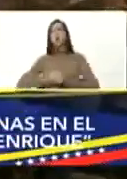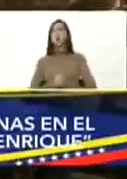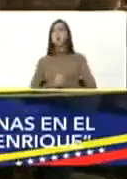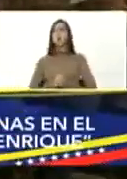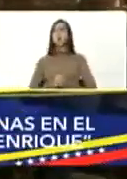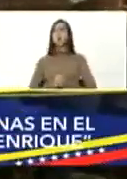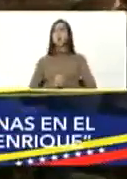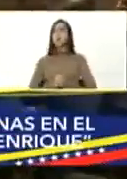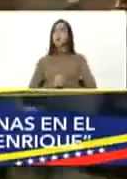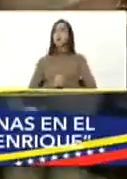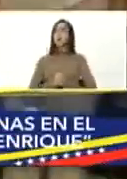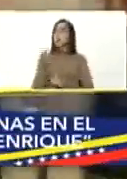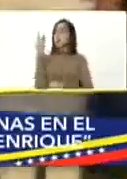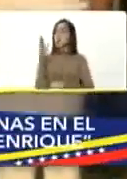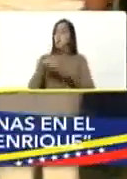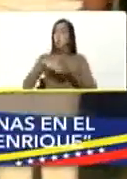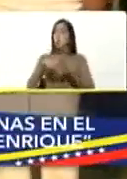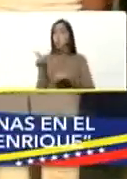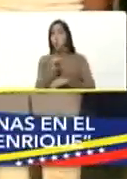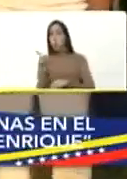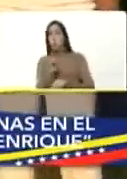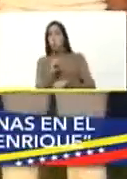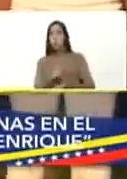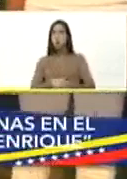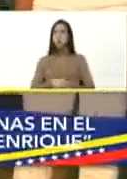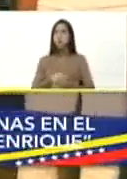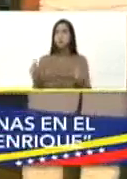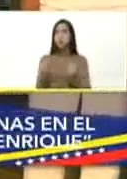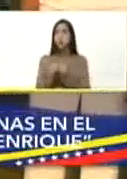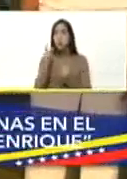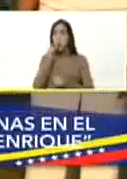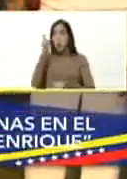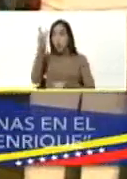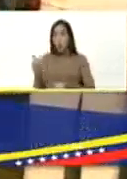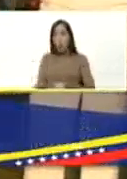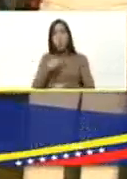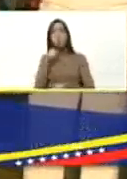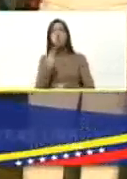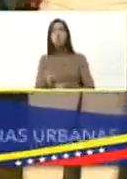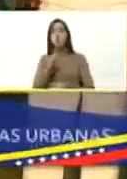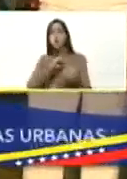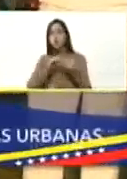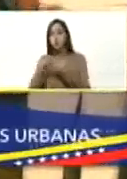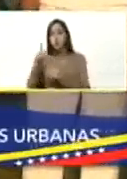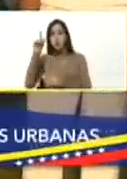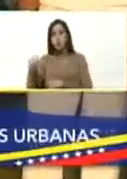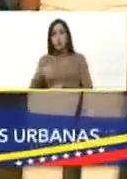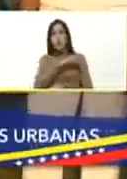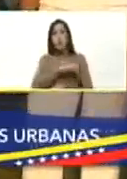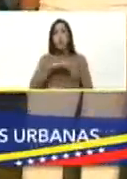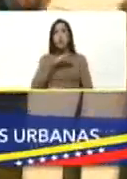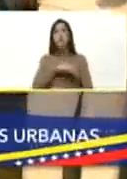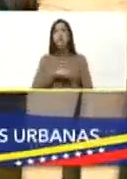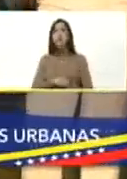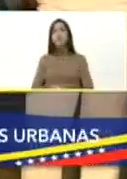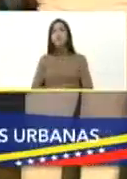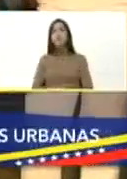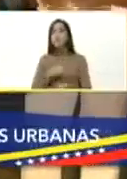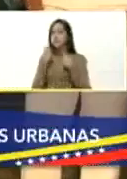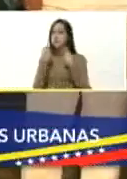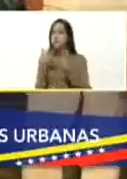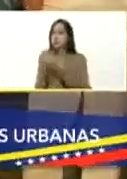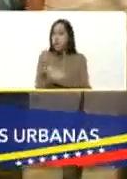quiero extender, acá junto a Flor está Jonathan Alvarado, vocero de los comités de tierra urbana, que le va a narrar cómo